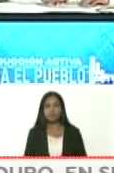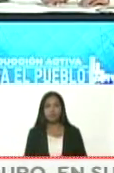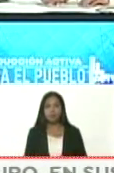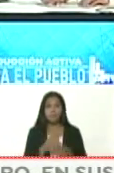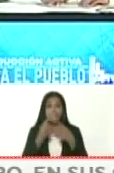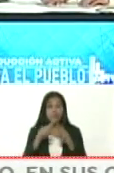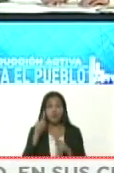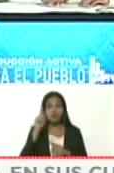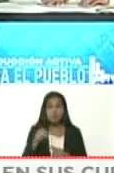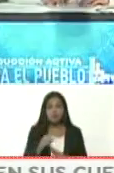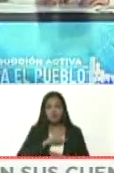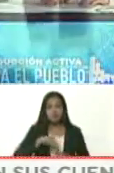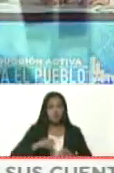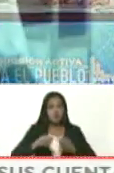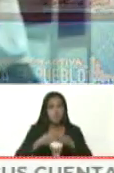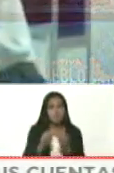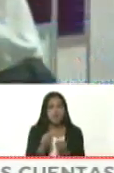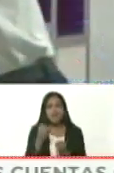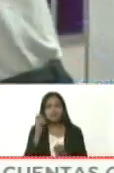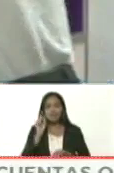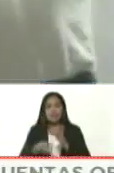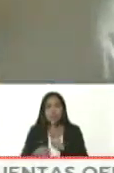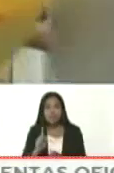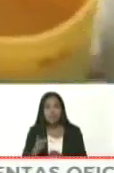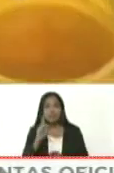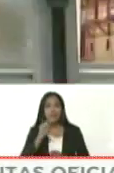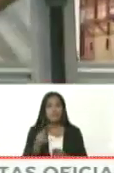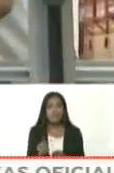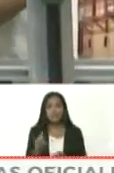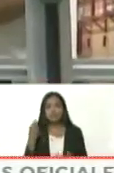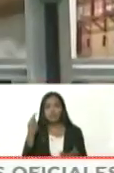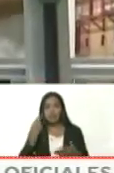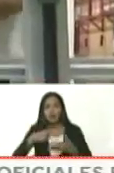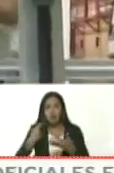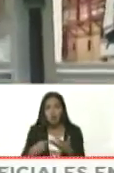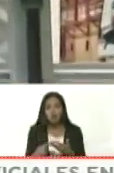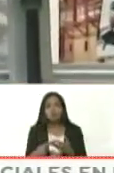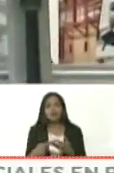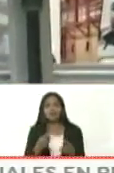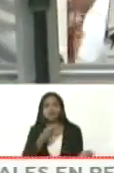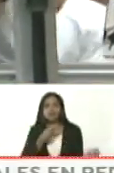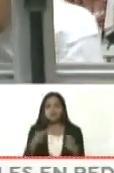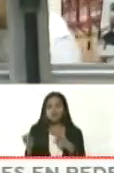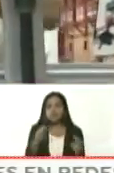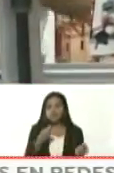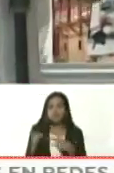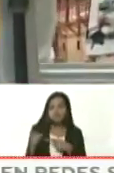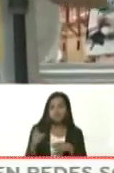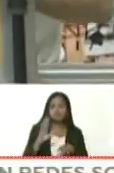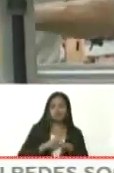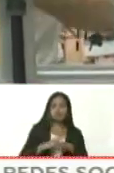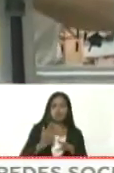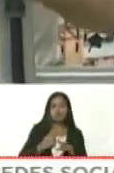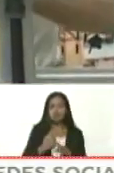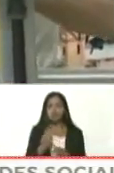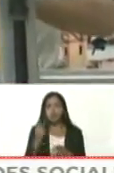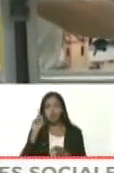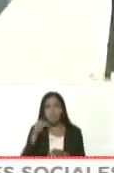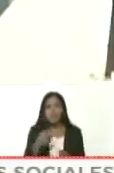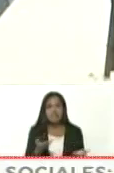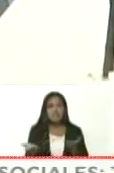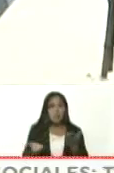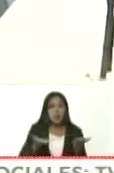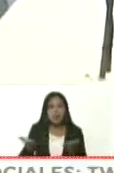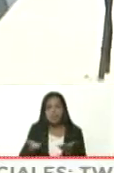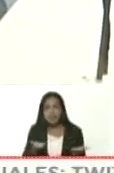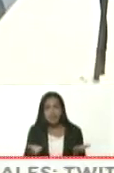Pero tenemos que romper la dependencia de insumos, de productos importados y de logística.